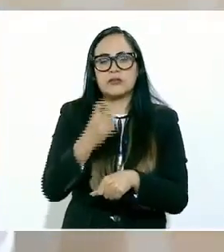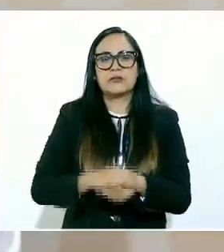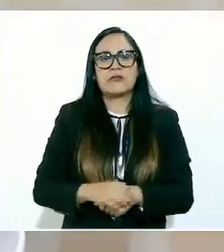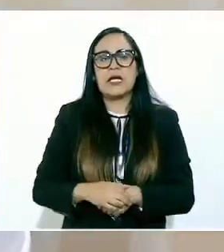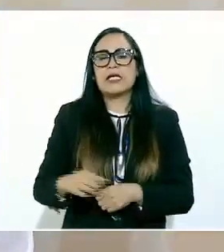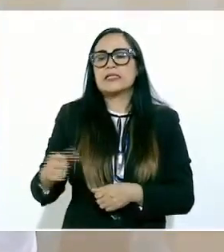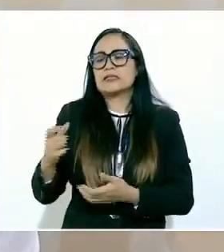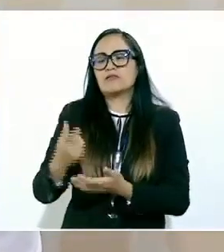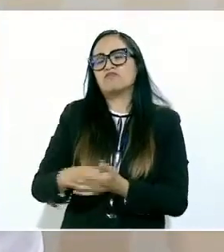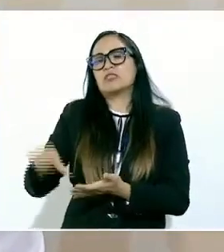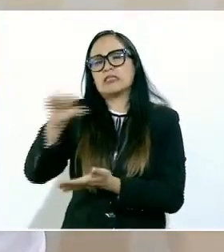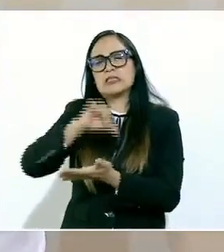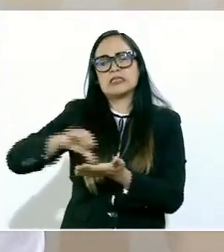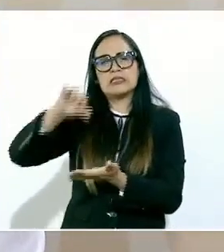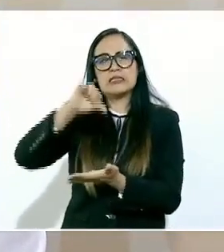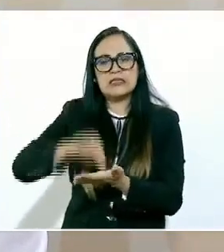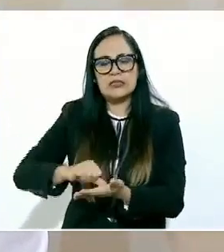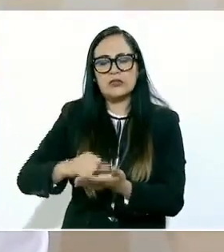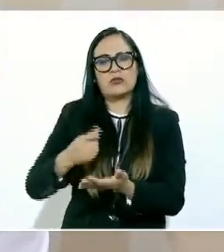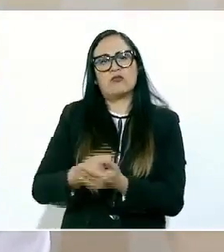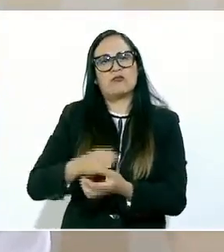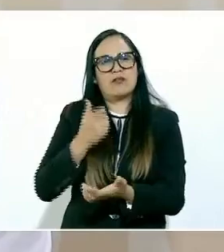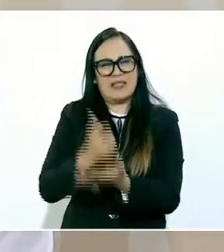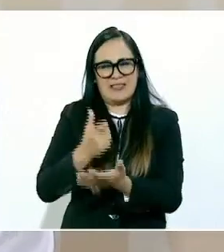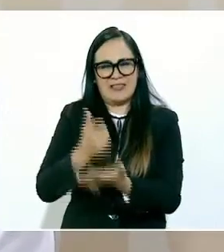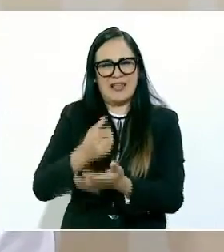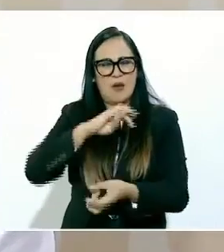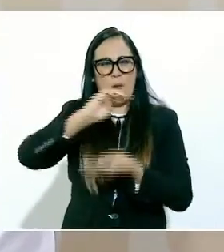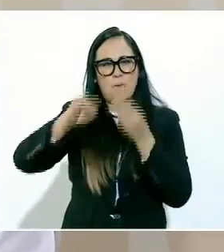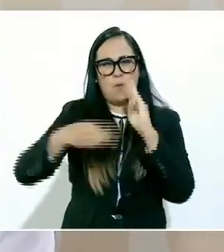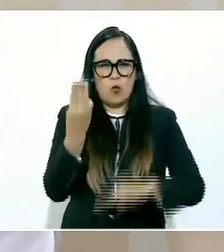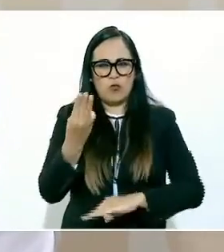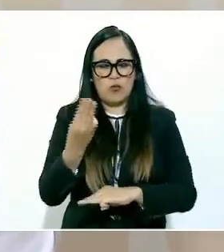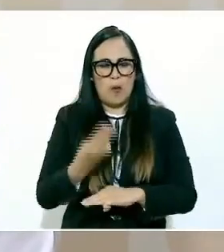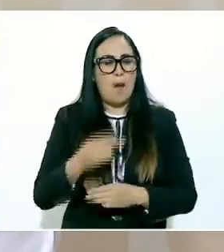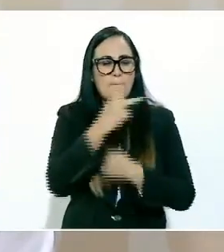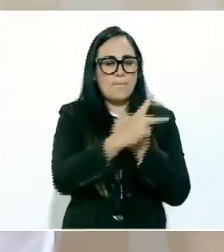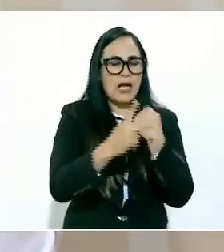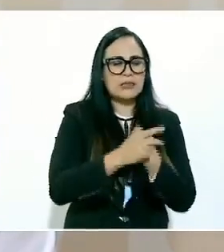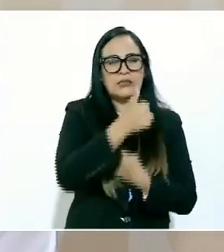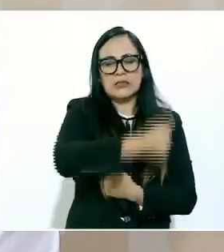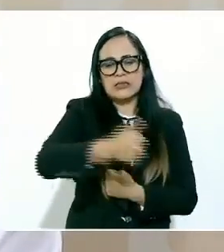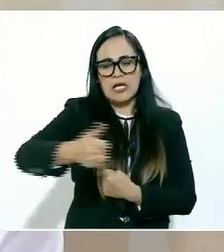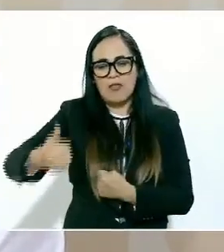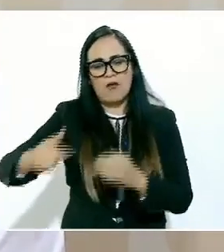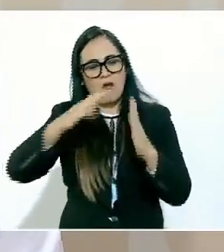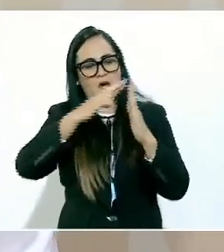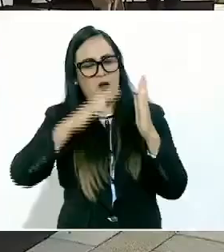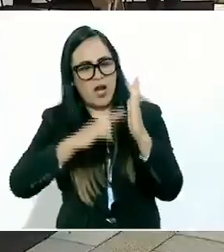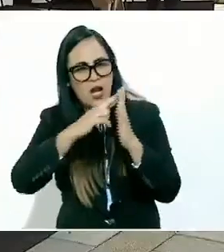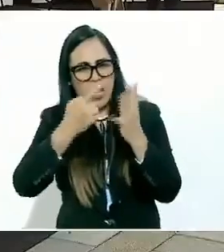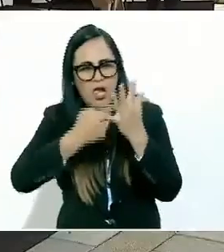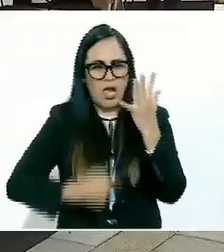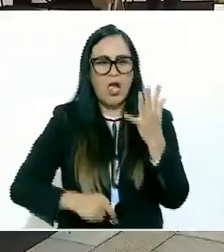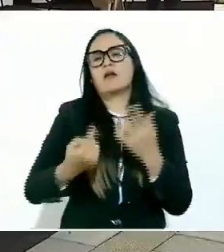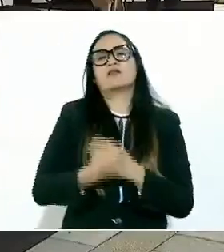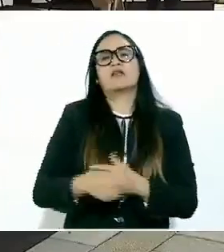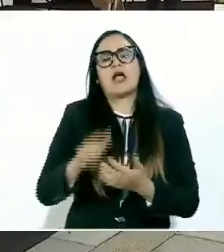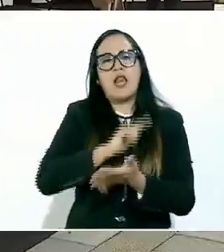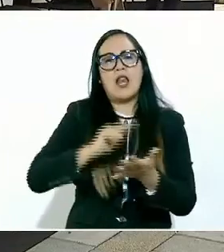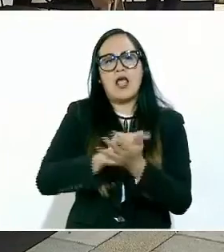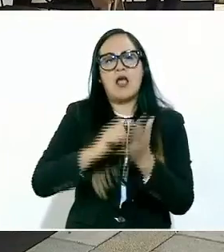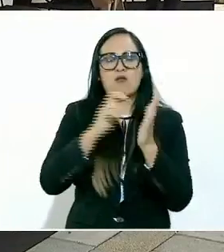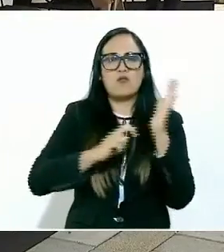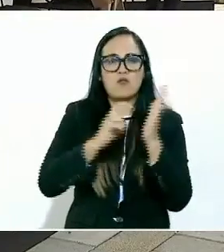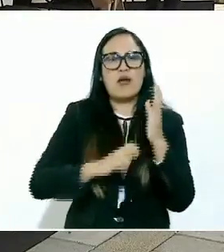centros financieros del mundo a todos los países. Reforma educativa,